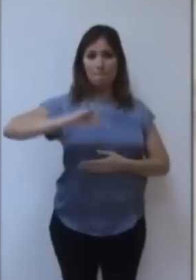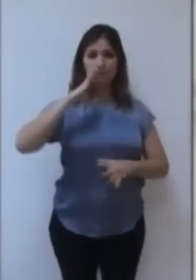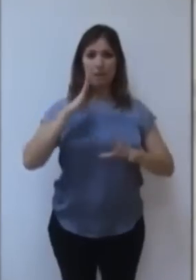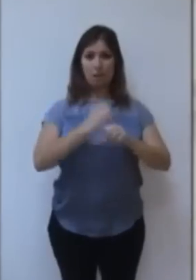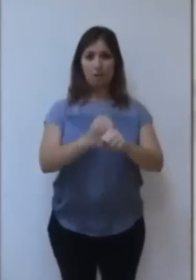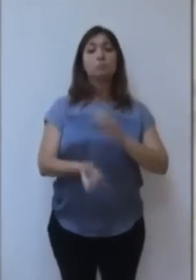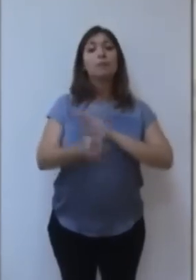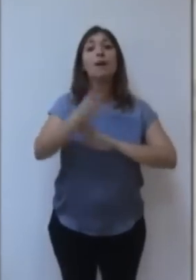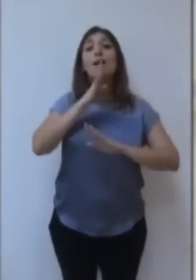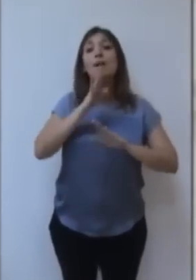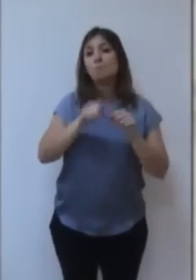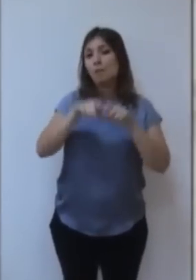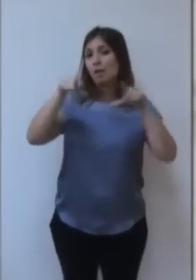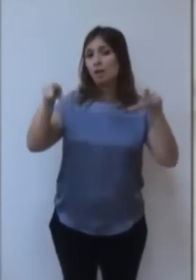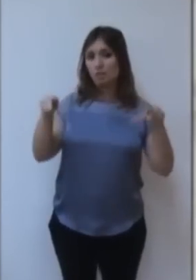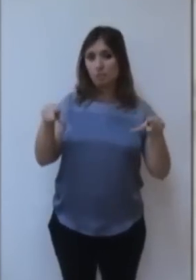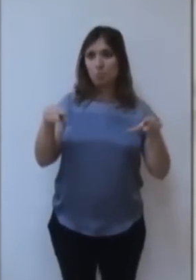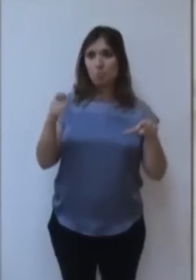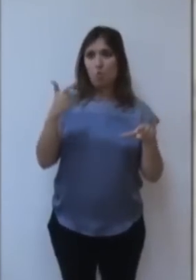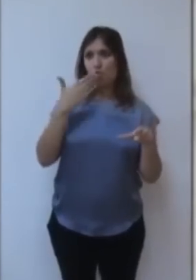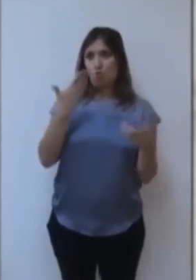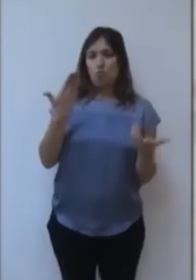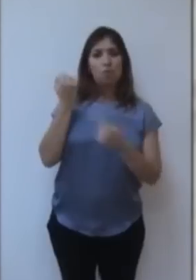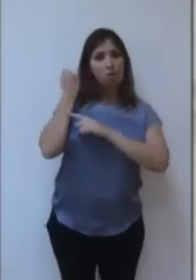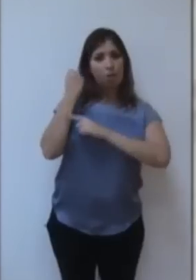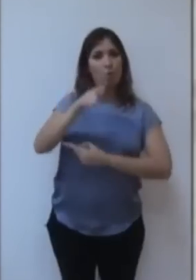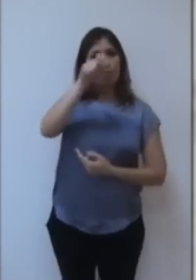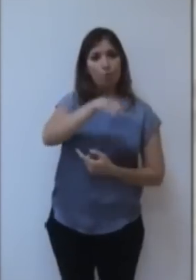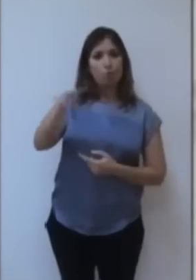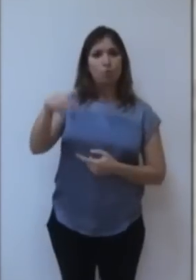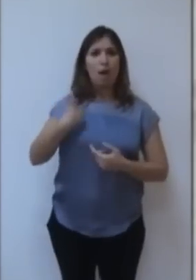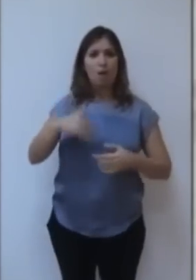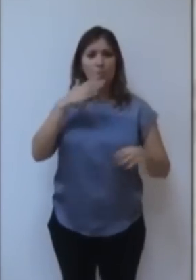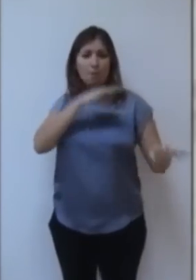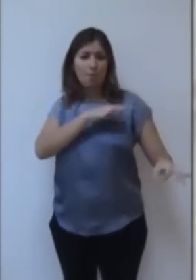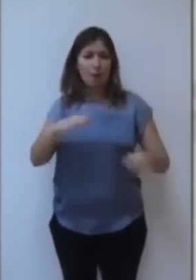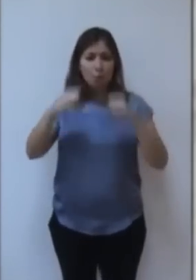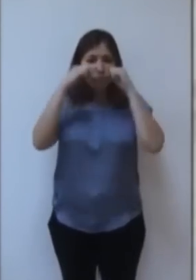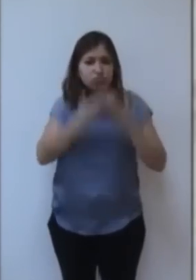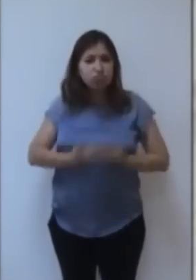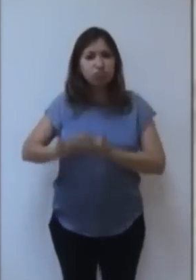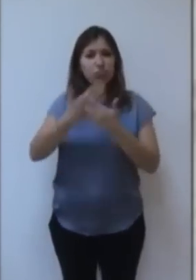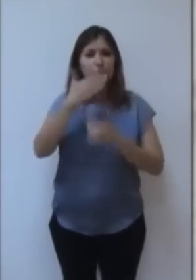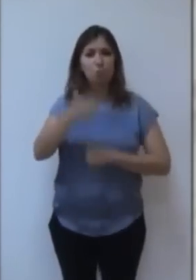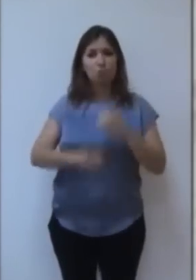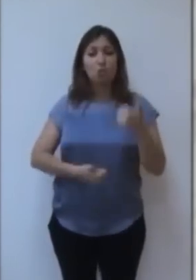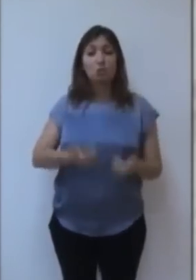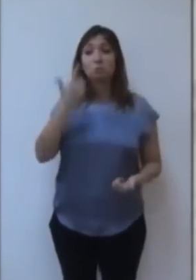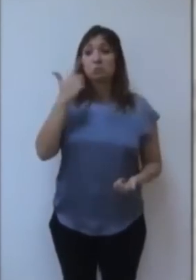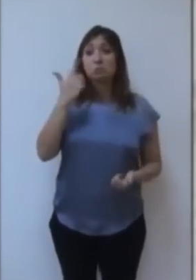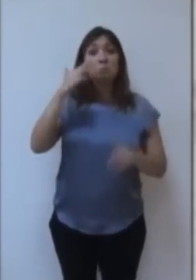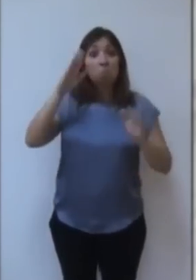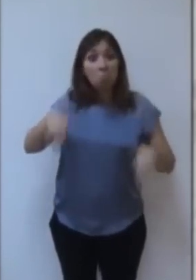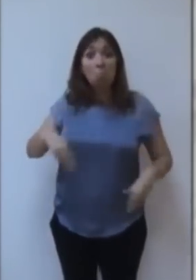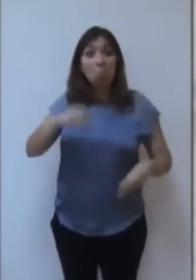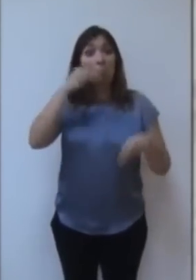se montó esta plataforma para dar un poco de apoyo a las personas que se estaban preparando la oposición. Y bueno, en general ha